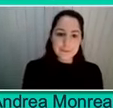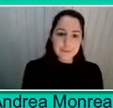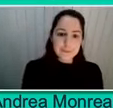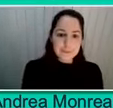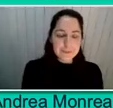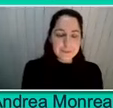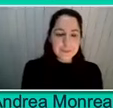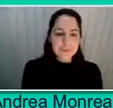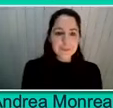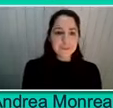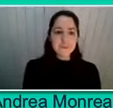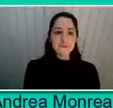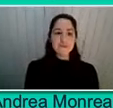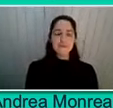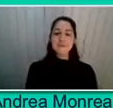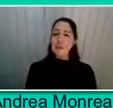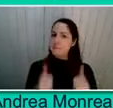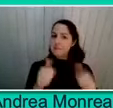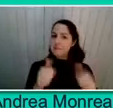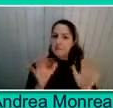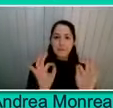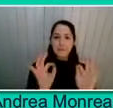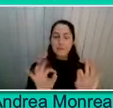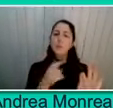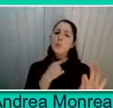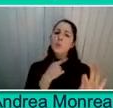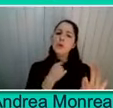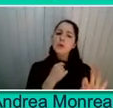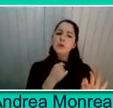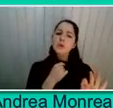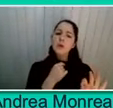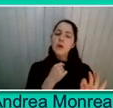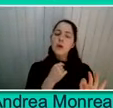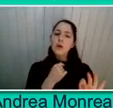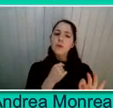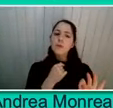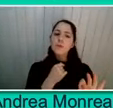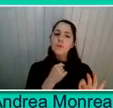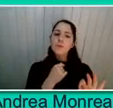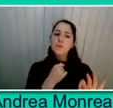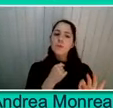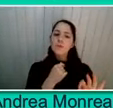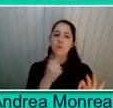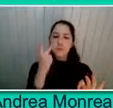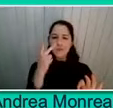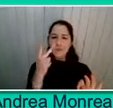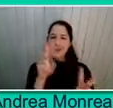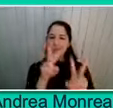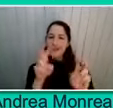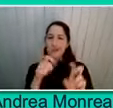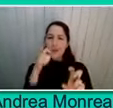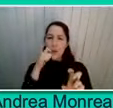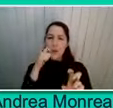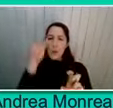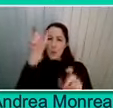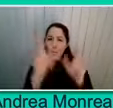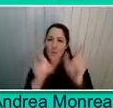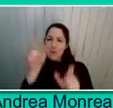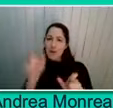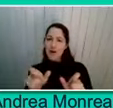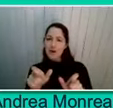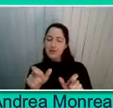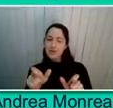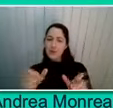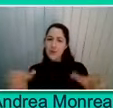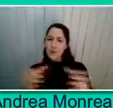Súper, excelente. Yo quisiera ir un poco al trasfondo humano que hay detrás de los equipos de trabajo y preguntarte, Andrea, ¿cuáles